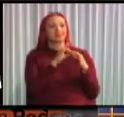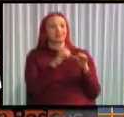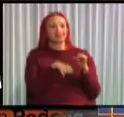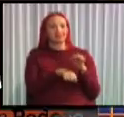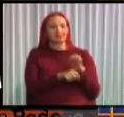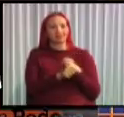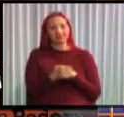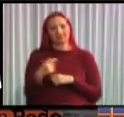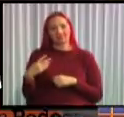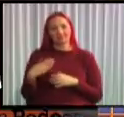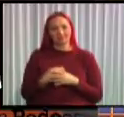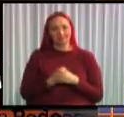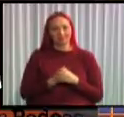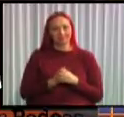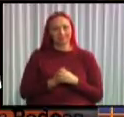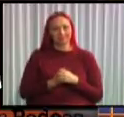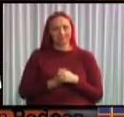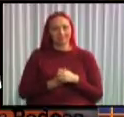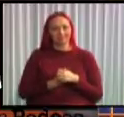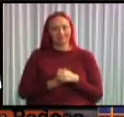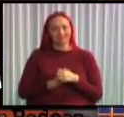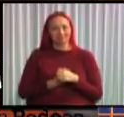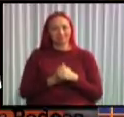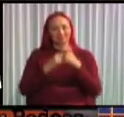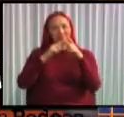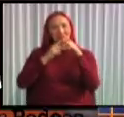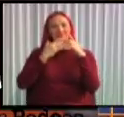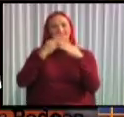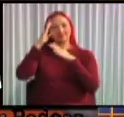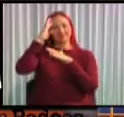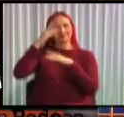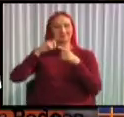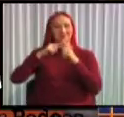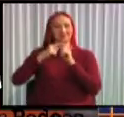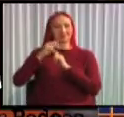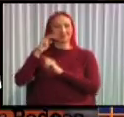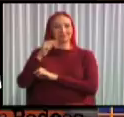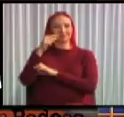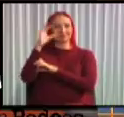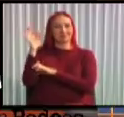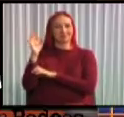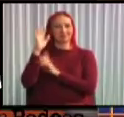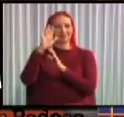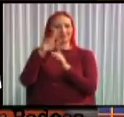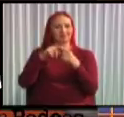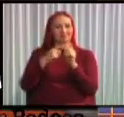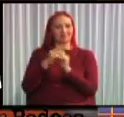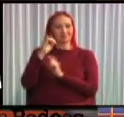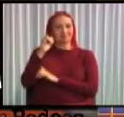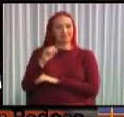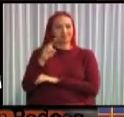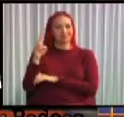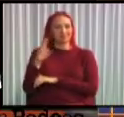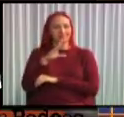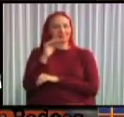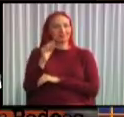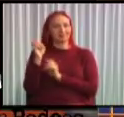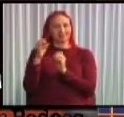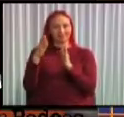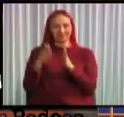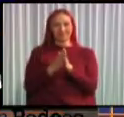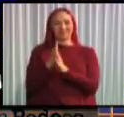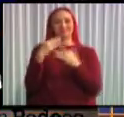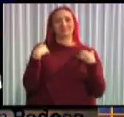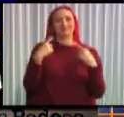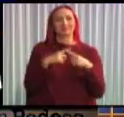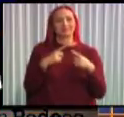con una vejiga. Bueno, aquí dice don Junior Umaña Alvarado, un saludo para mi amigo Roger Flores, de su amigo Junior Umaña, el profe de inglés